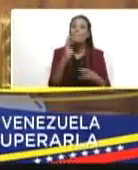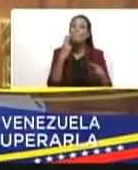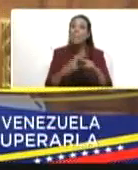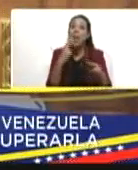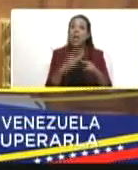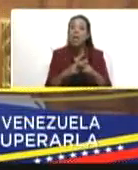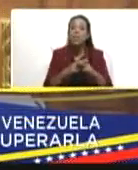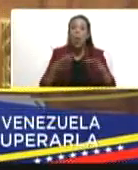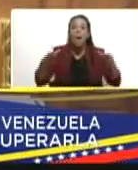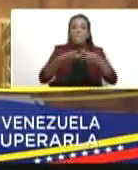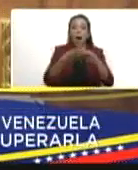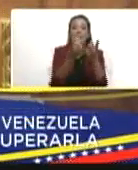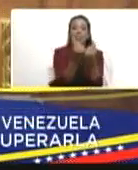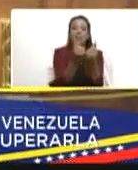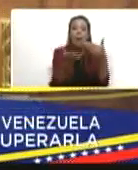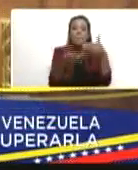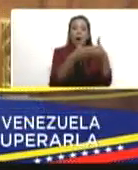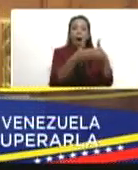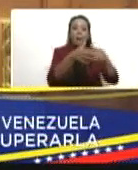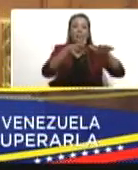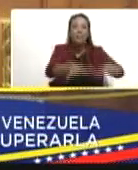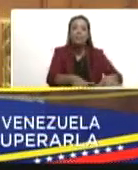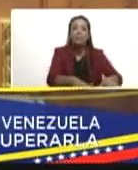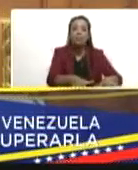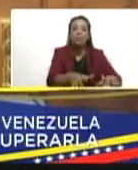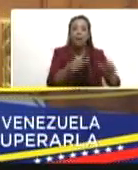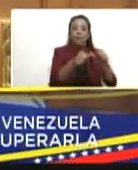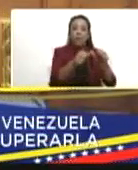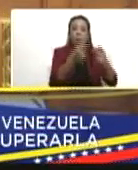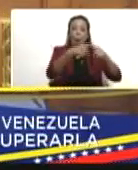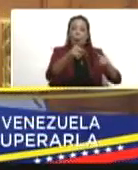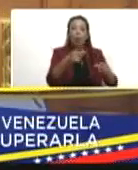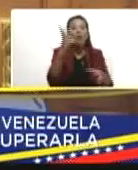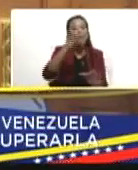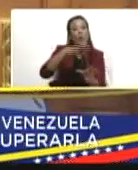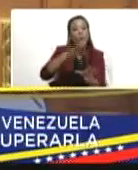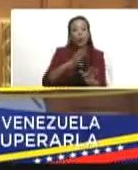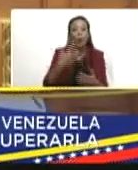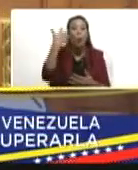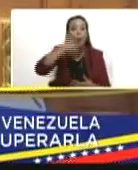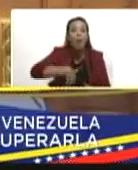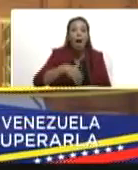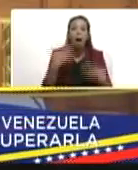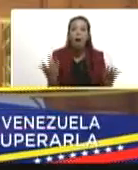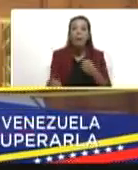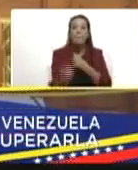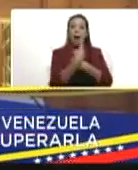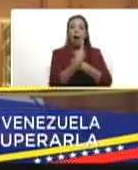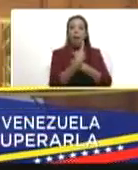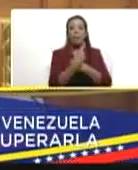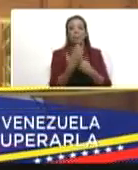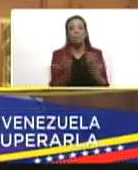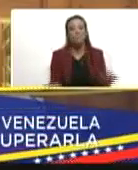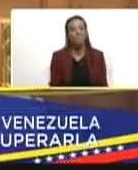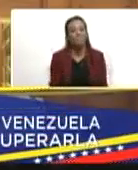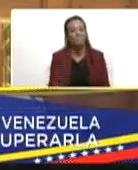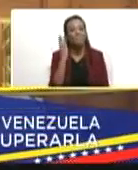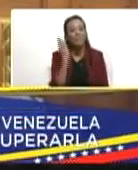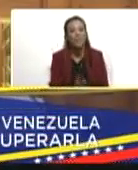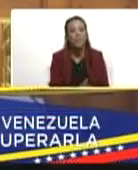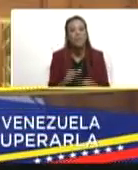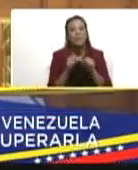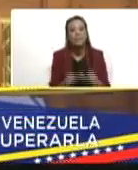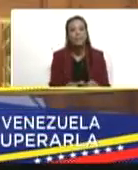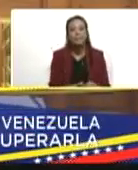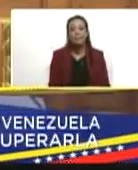ser secuestrada detenida y los fondos congelados debido La amenaza de la sanciones